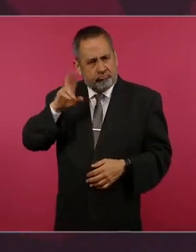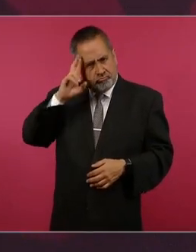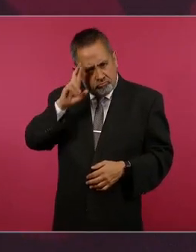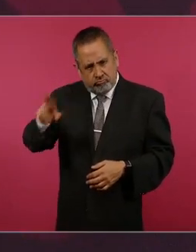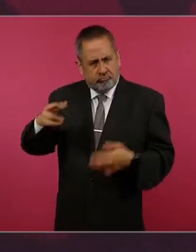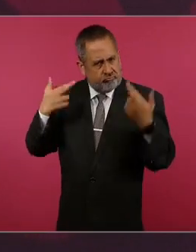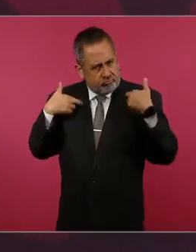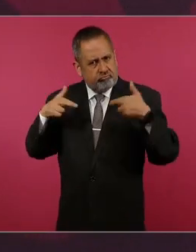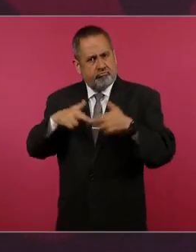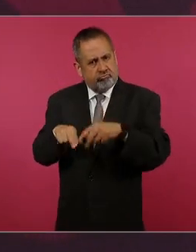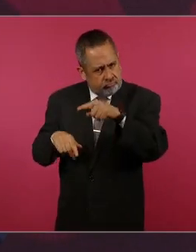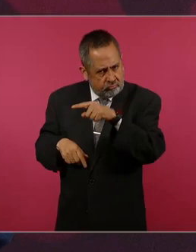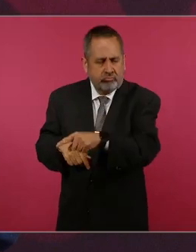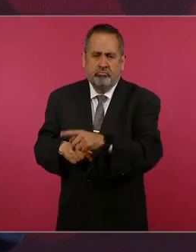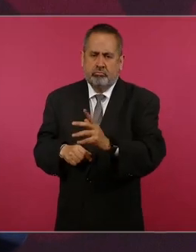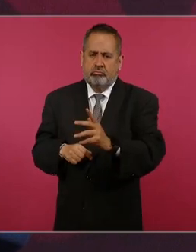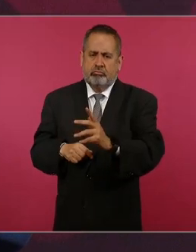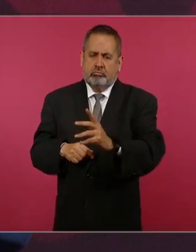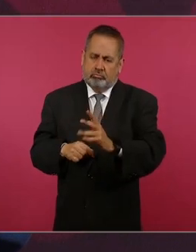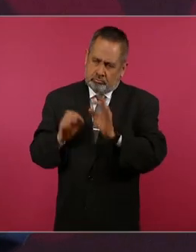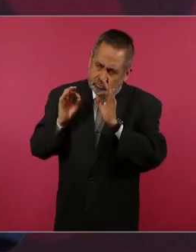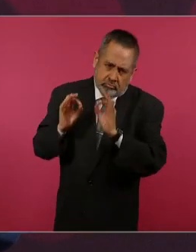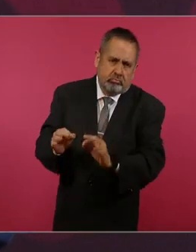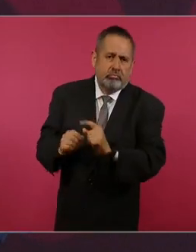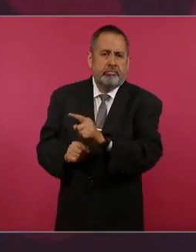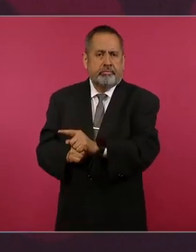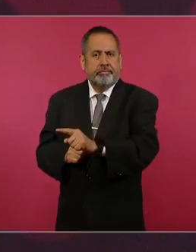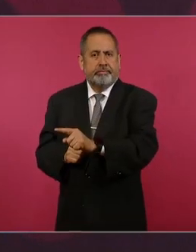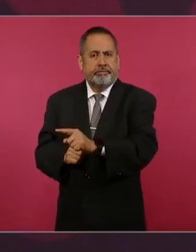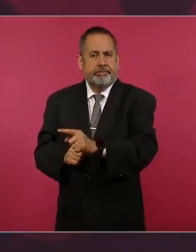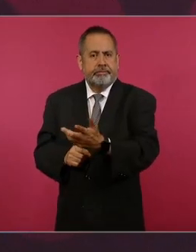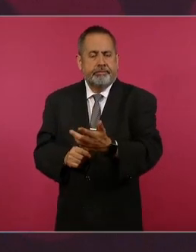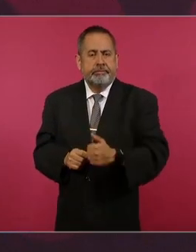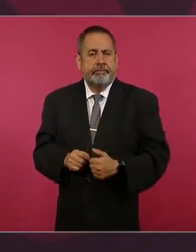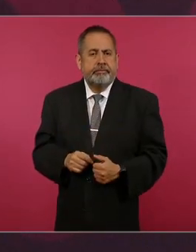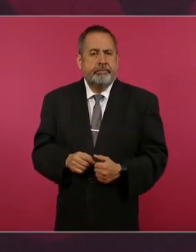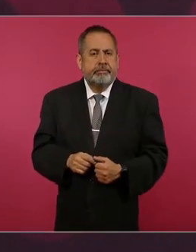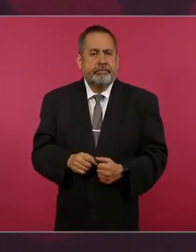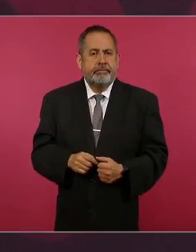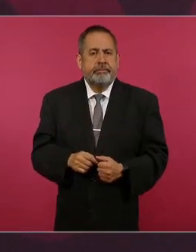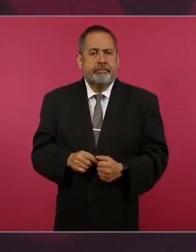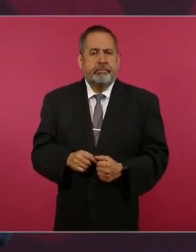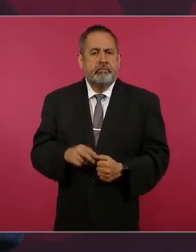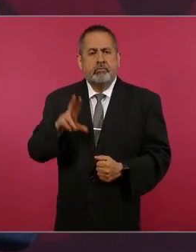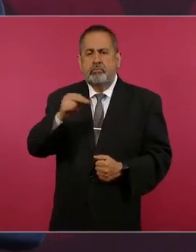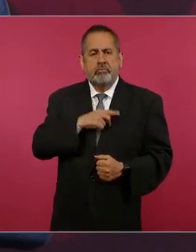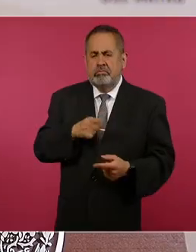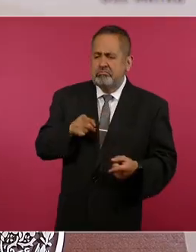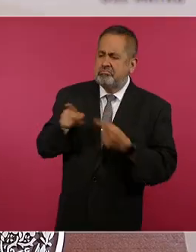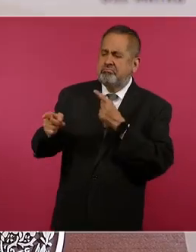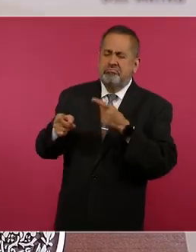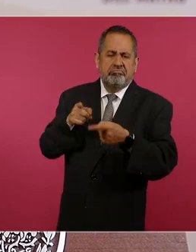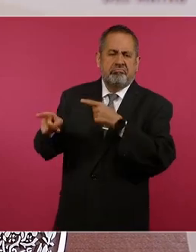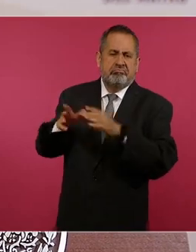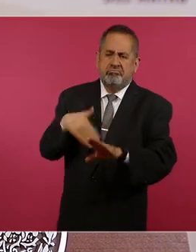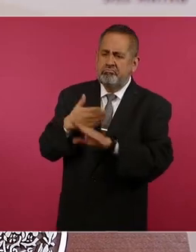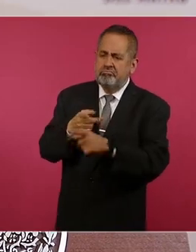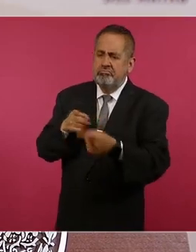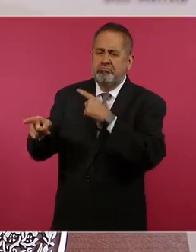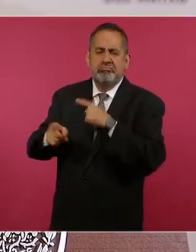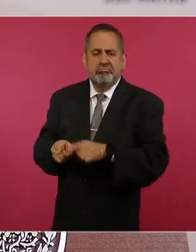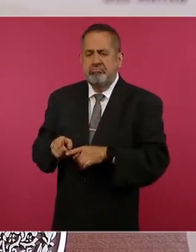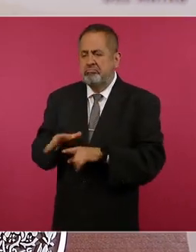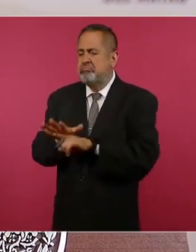no insultarlos, no